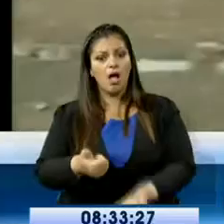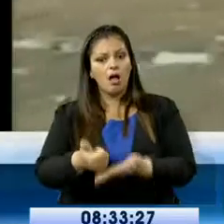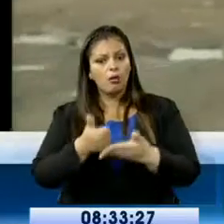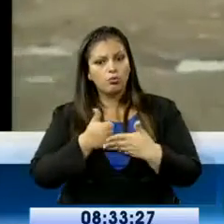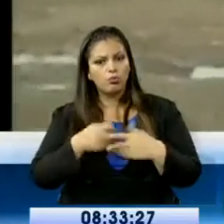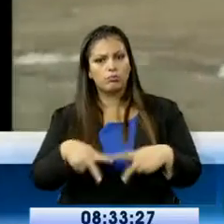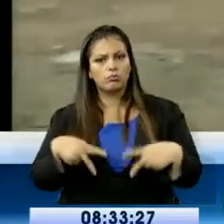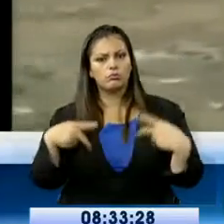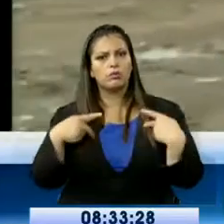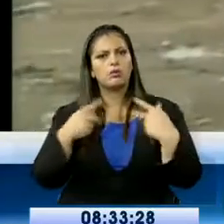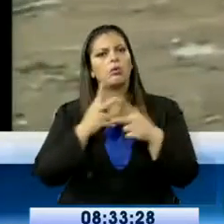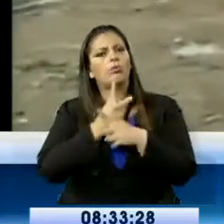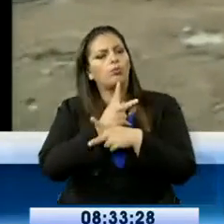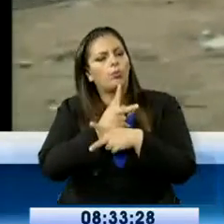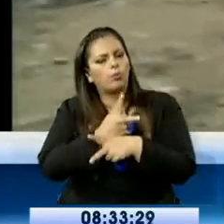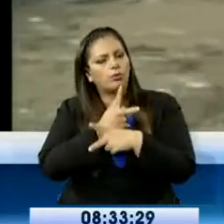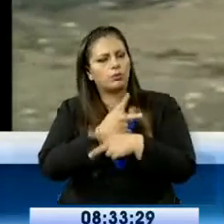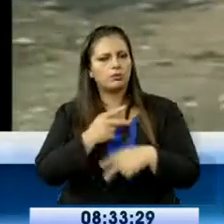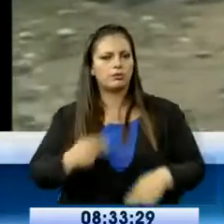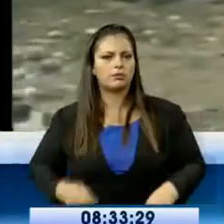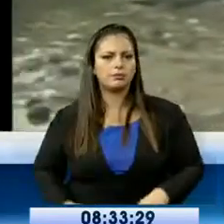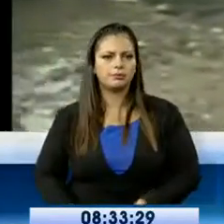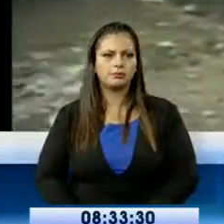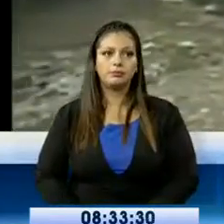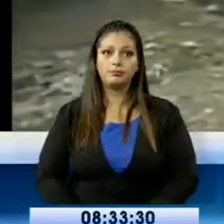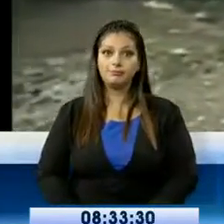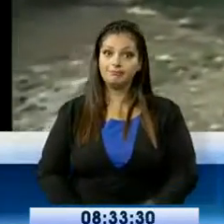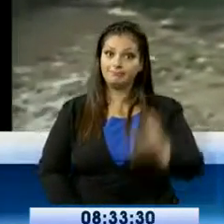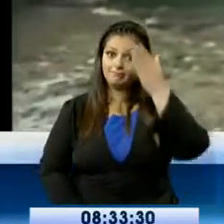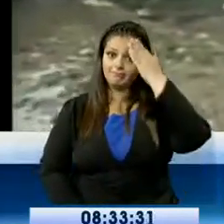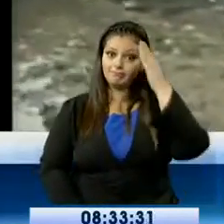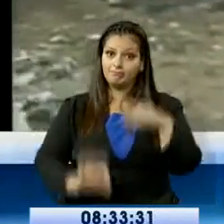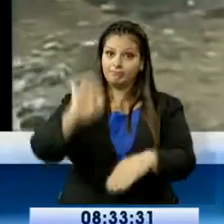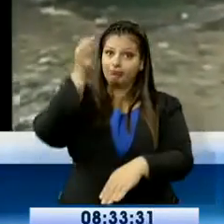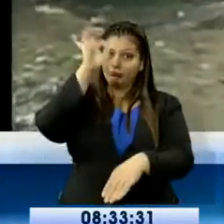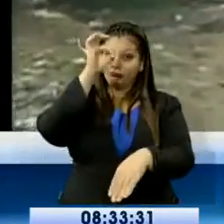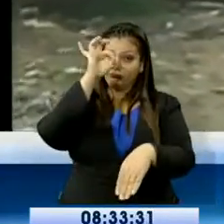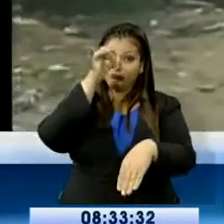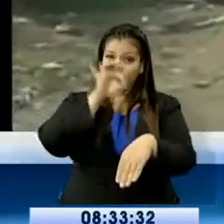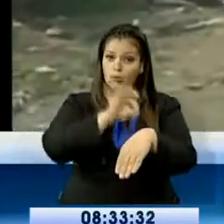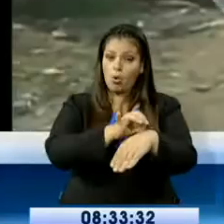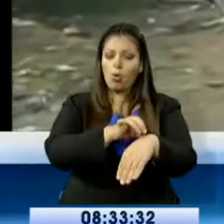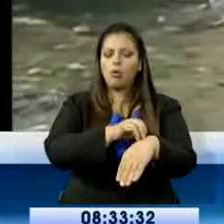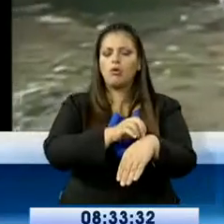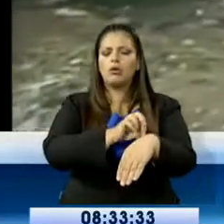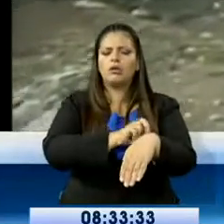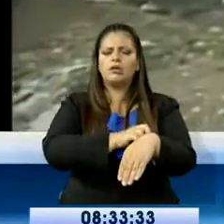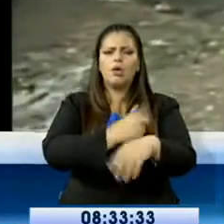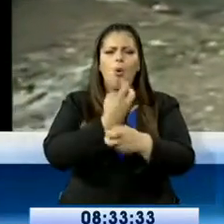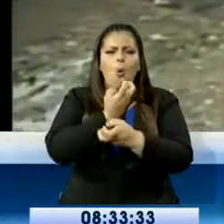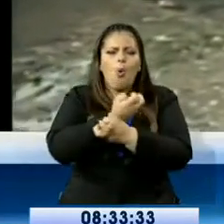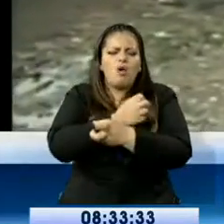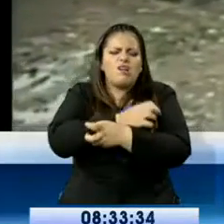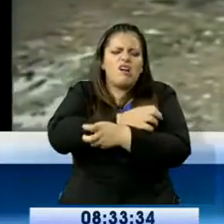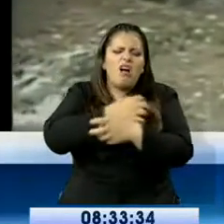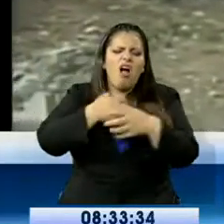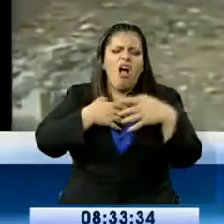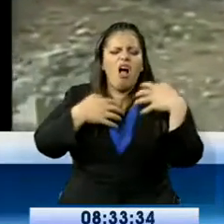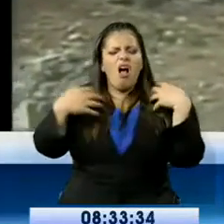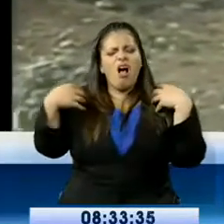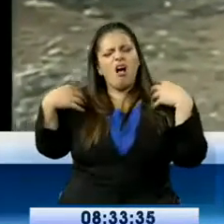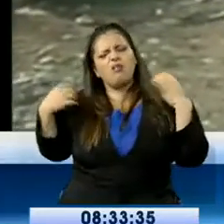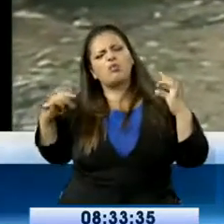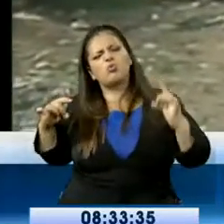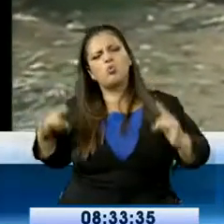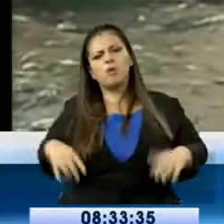síntomas pueden durar meses los dolores en las articulaciones y el cinca podría traer microcefalia si acaso le